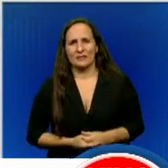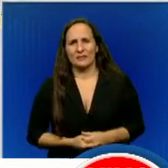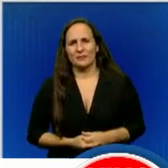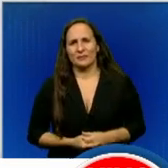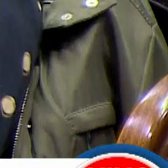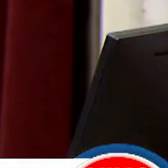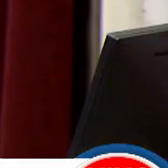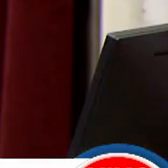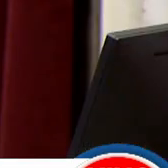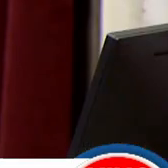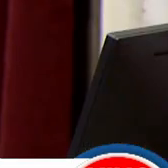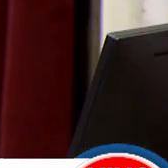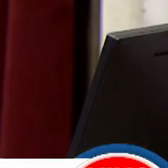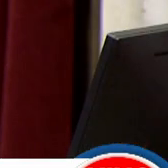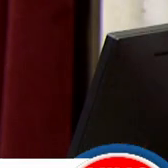a diputada